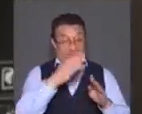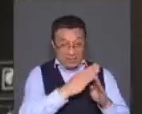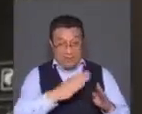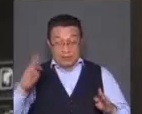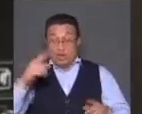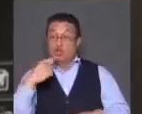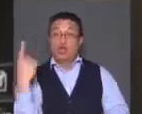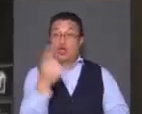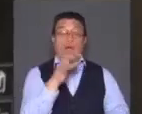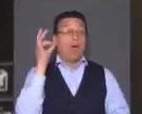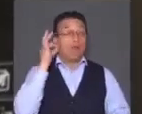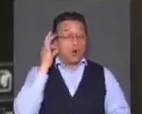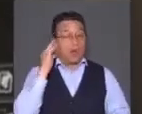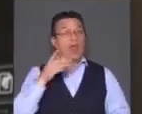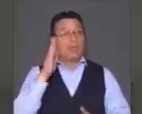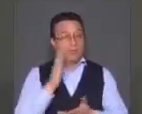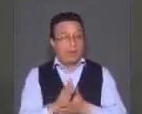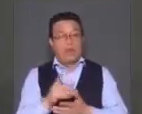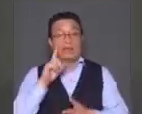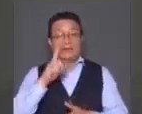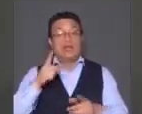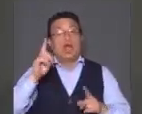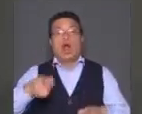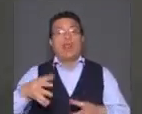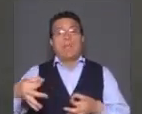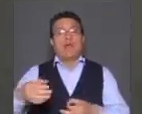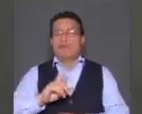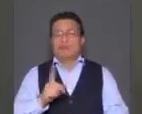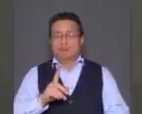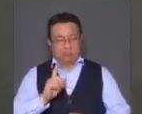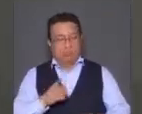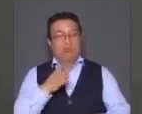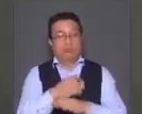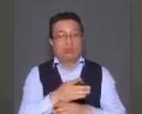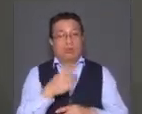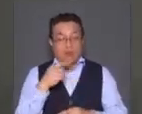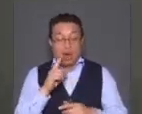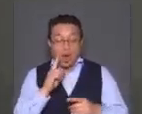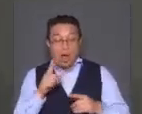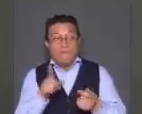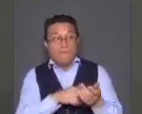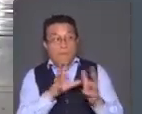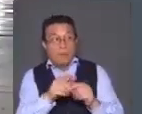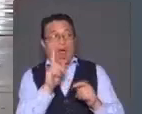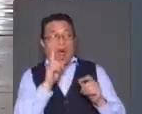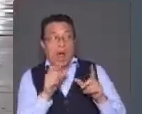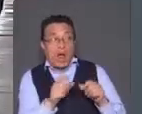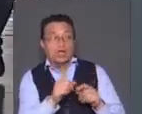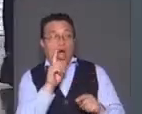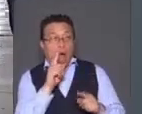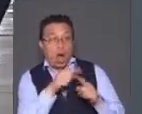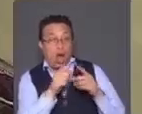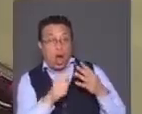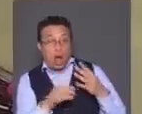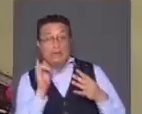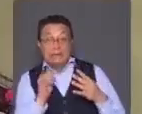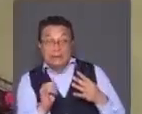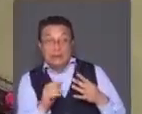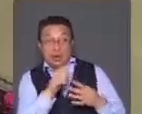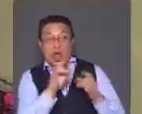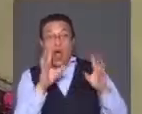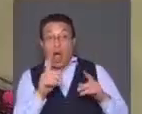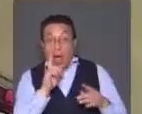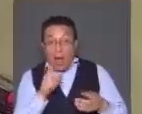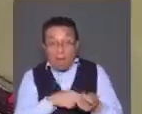pueden realizarse estos exámenes sin orden médica, siempre y cuando no tengan antecedentes familiares de cáncer de mama u otra enfermedad. En el caso de